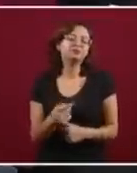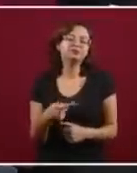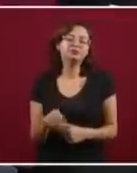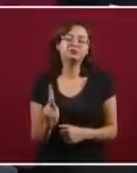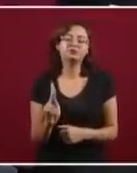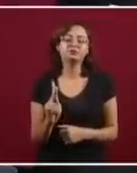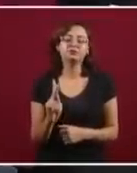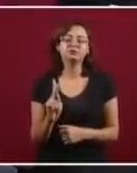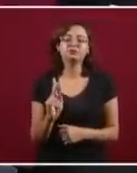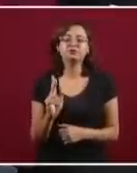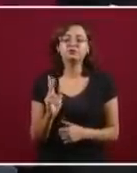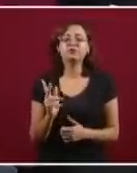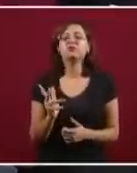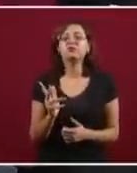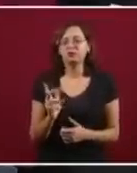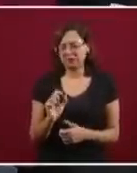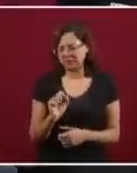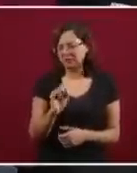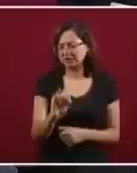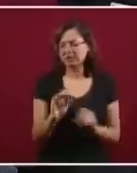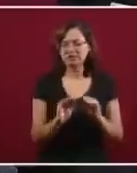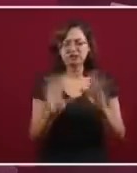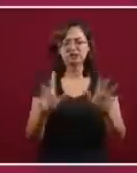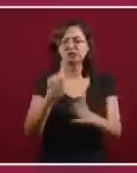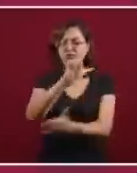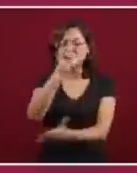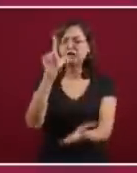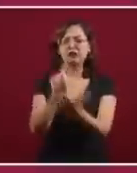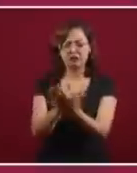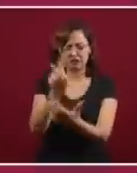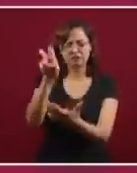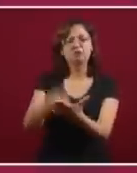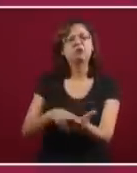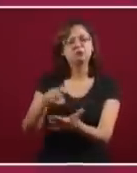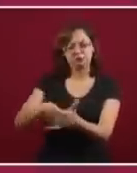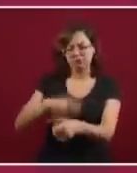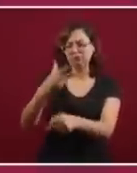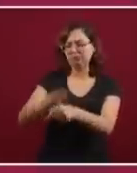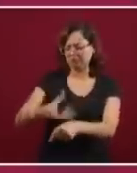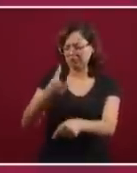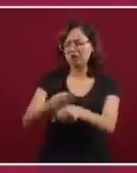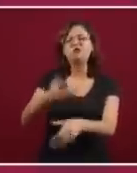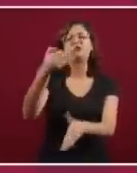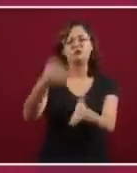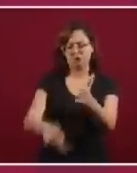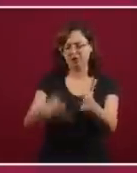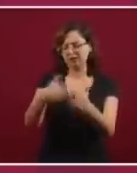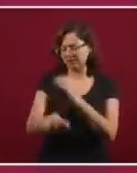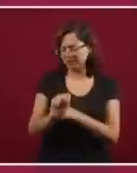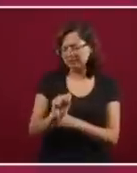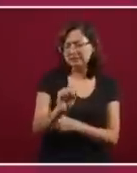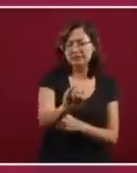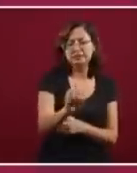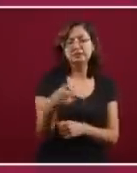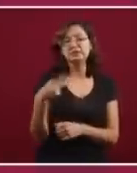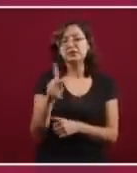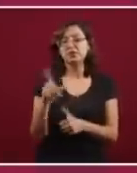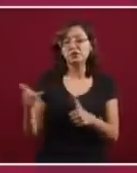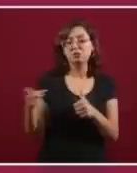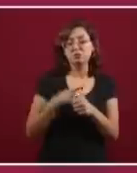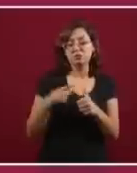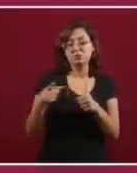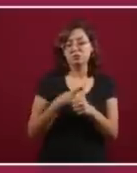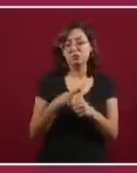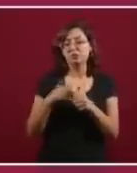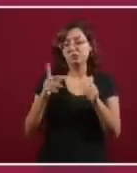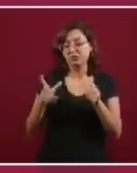entonces si hace falta ajustar el marco jurídico se hace falta la ley pero es un asunto complejo